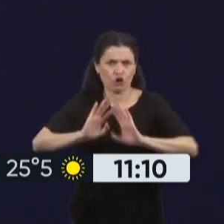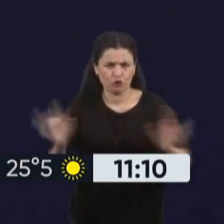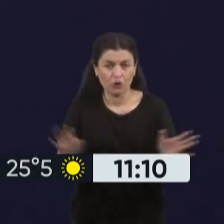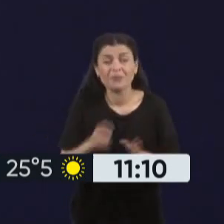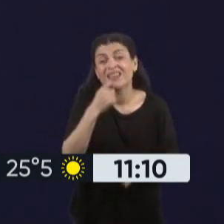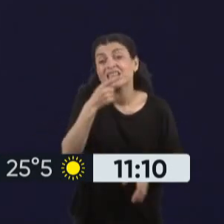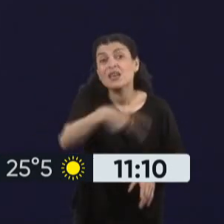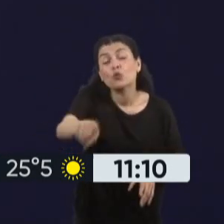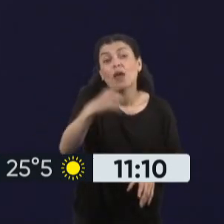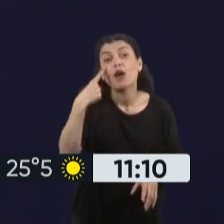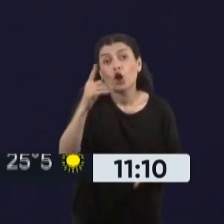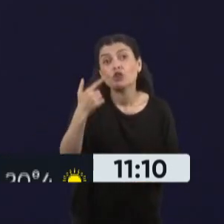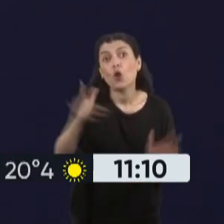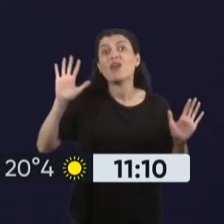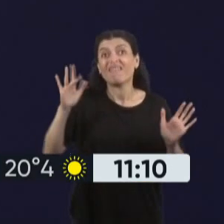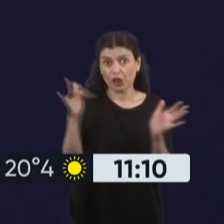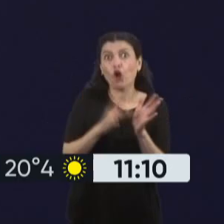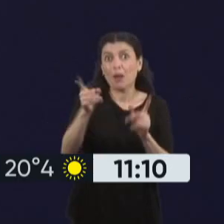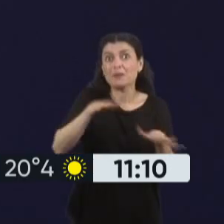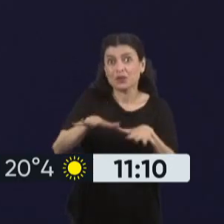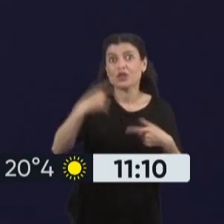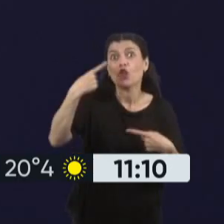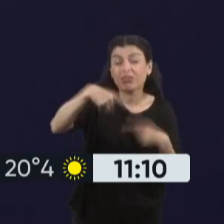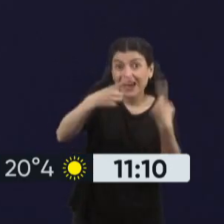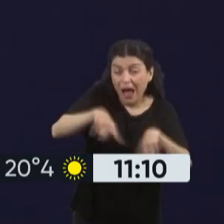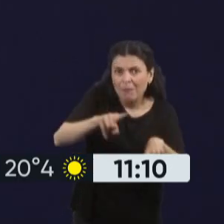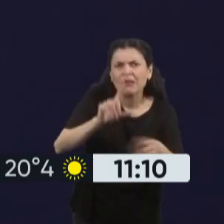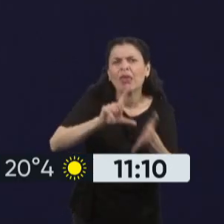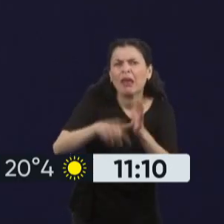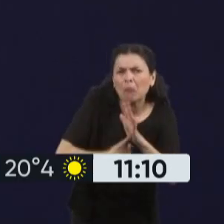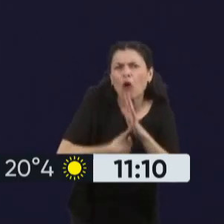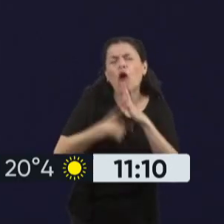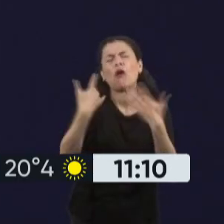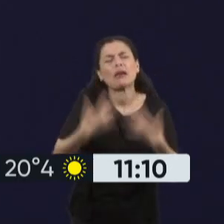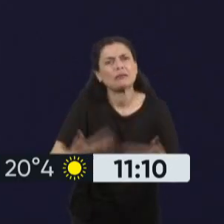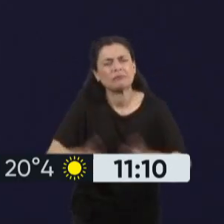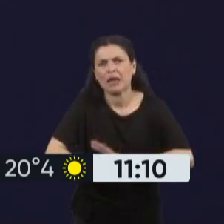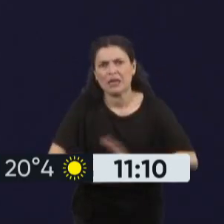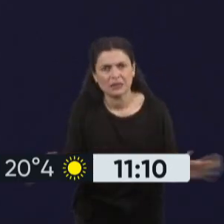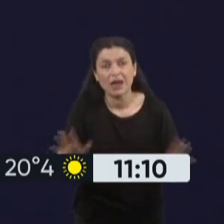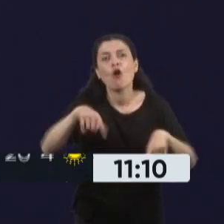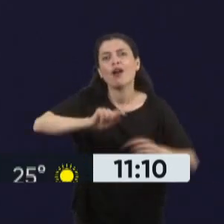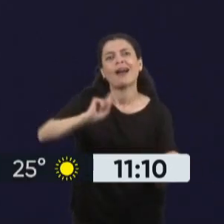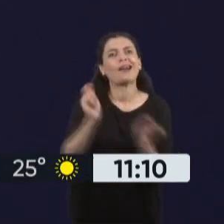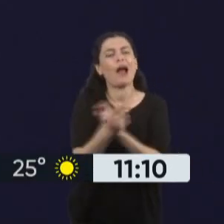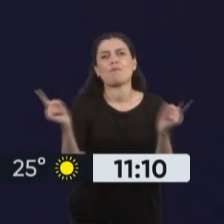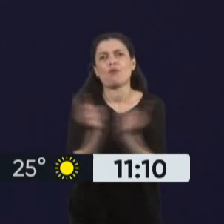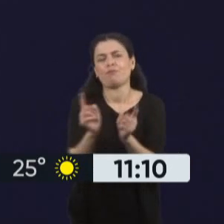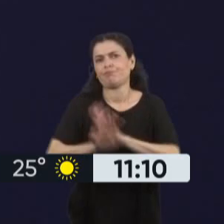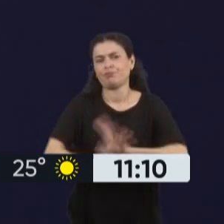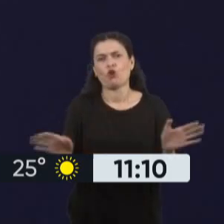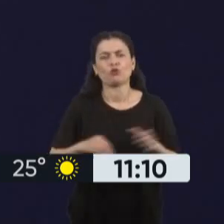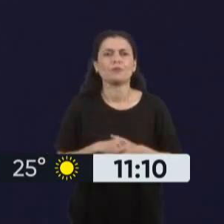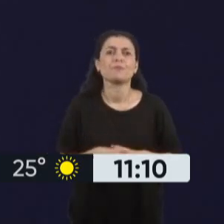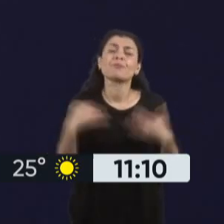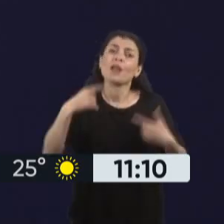estas características, saben lo engorroso que era este tipo de tareas cuando uno las llevaba adelante.